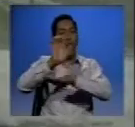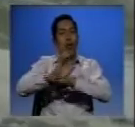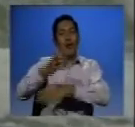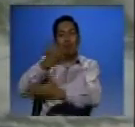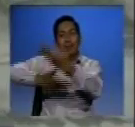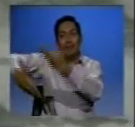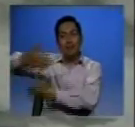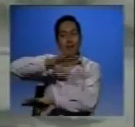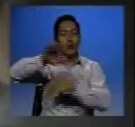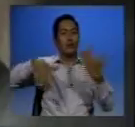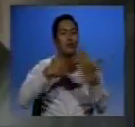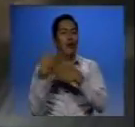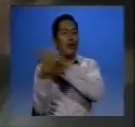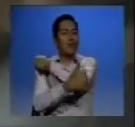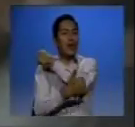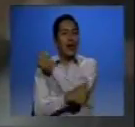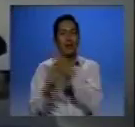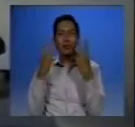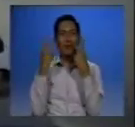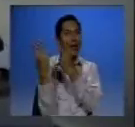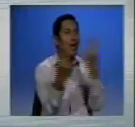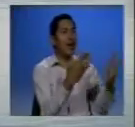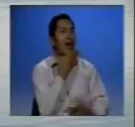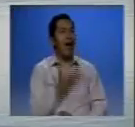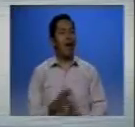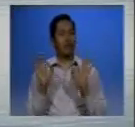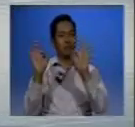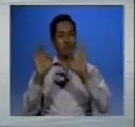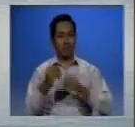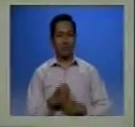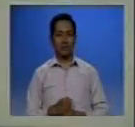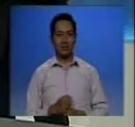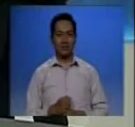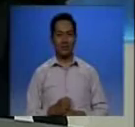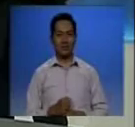admirado por muchos. Estefanía Montes de Oca, Gama Noticias.